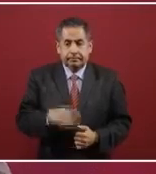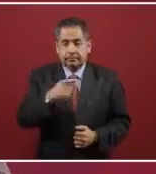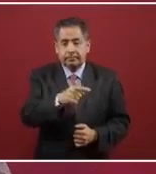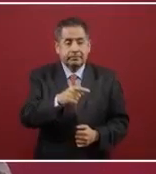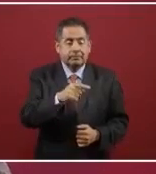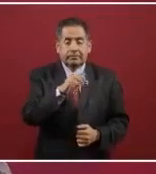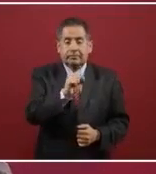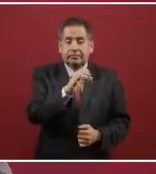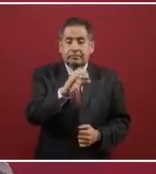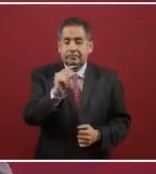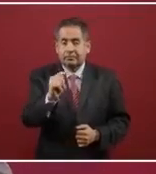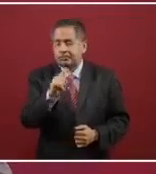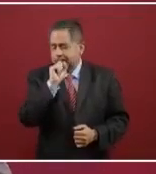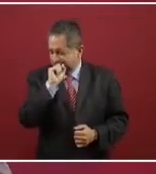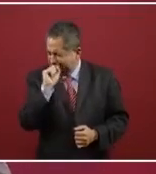Comunicaciones y Transportes,